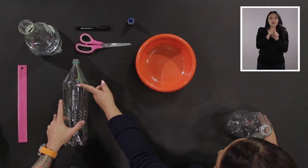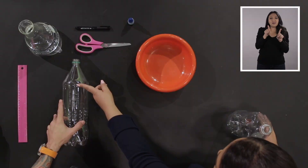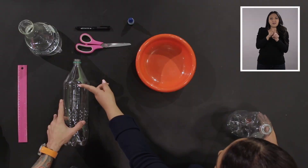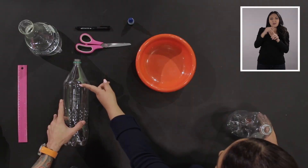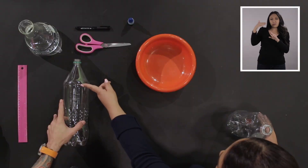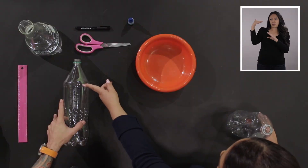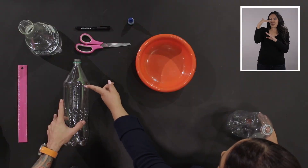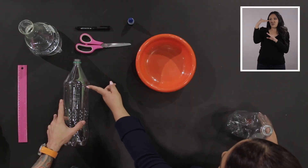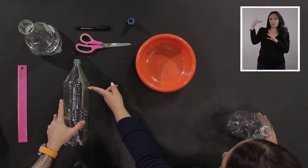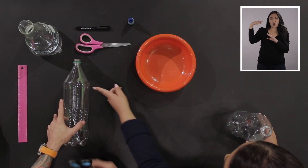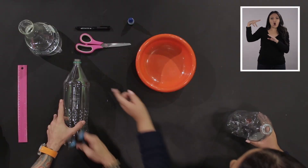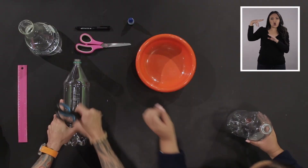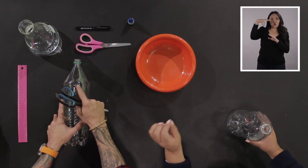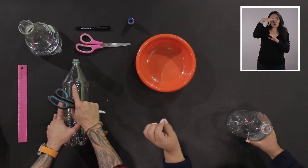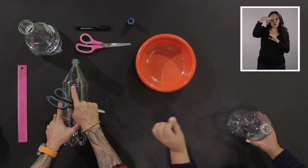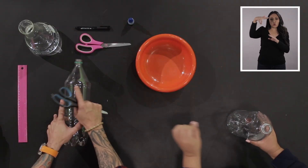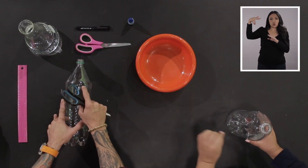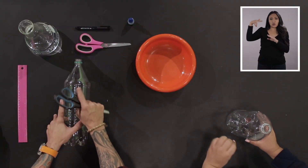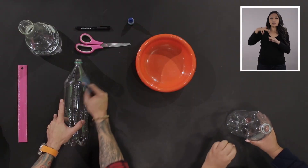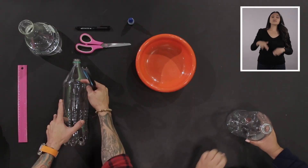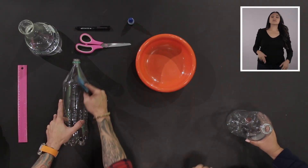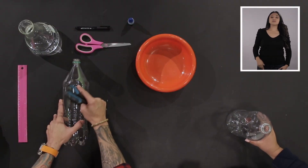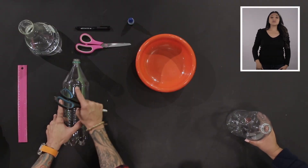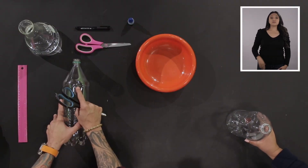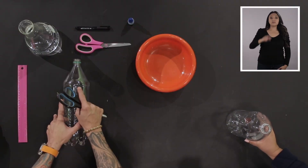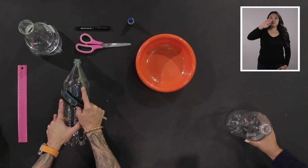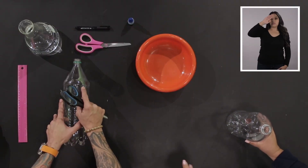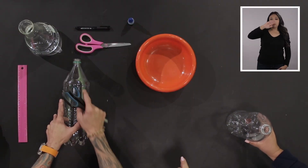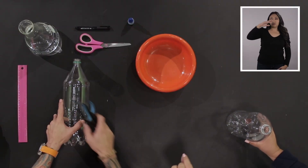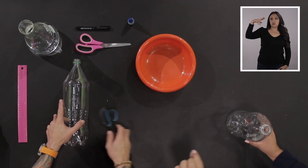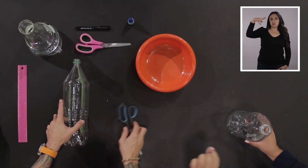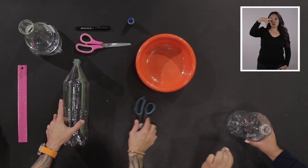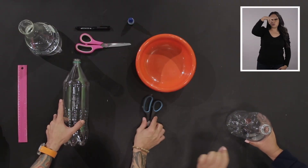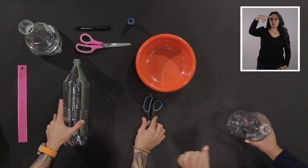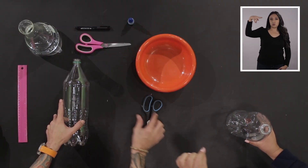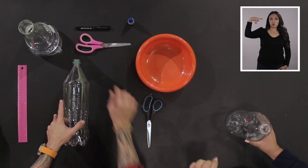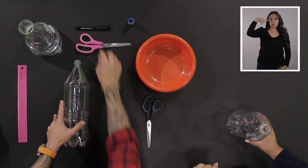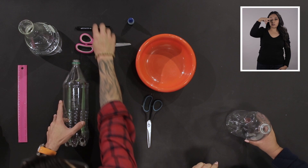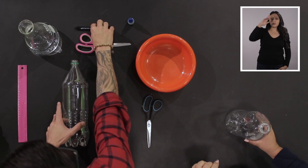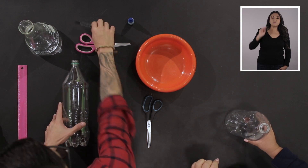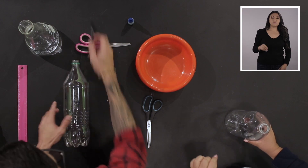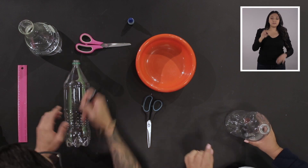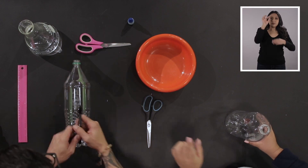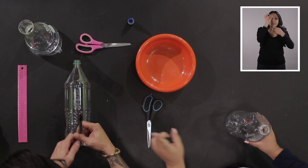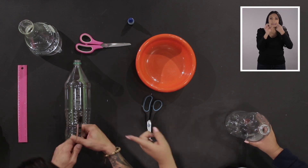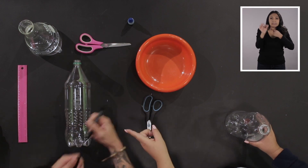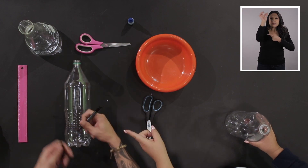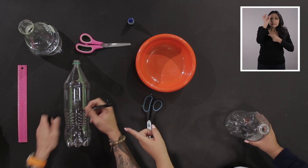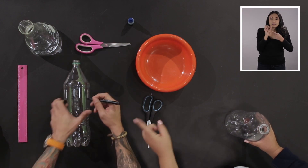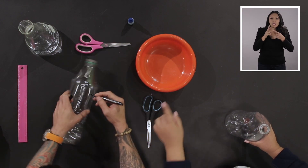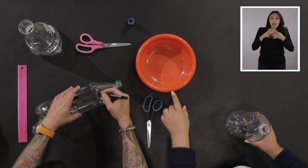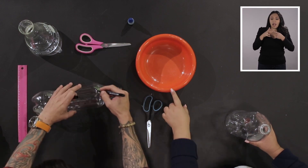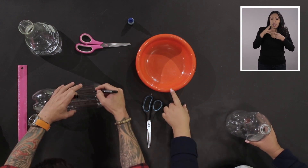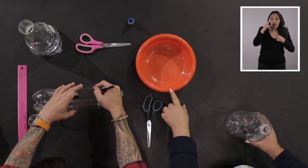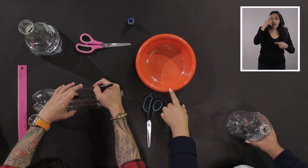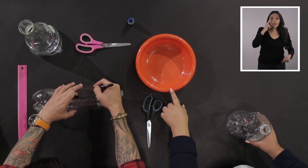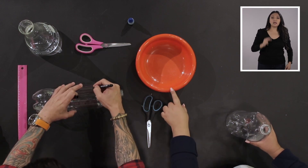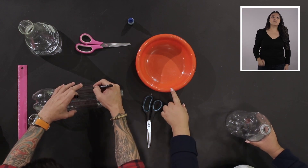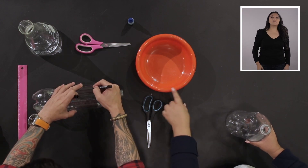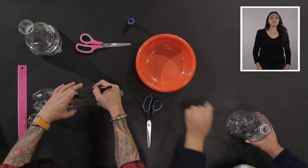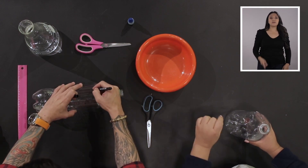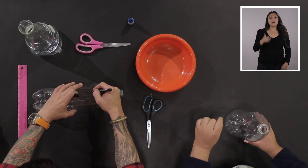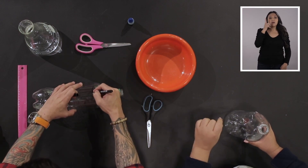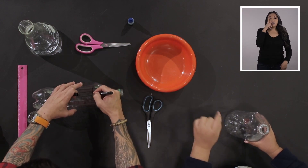más o menos por aquí el corte. Puedes abajo de esa montañita. Sí, señor. ¿Ya? Puedes marcar con un marcador. ¿Listo? Porque esta botella la debes